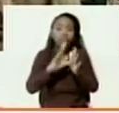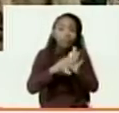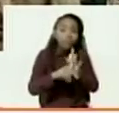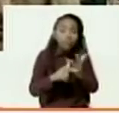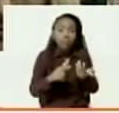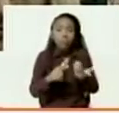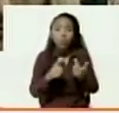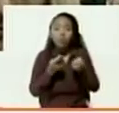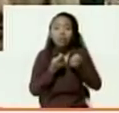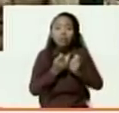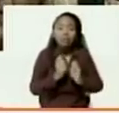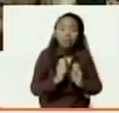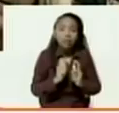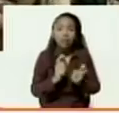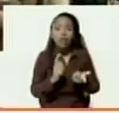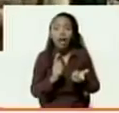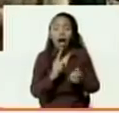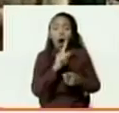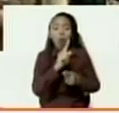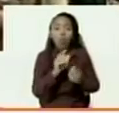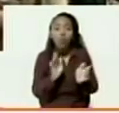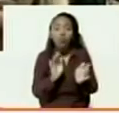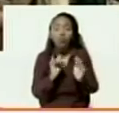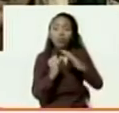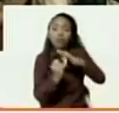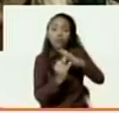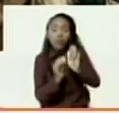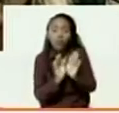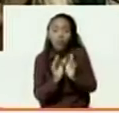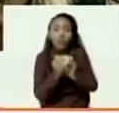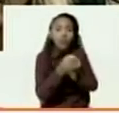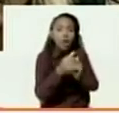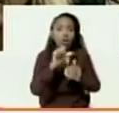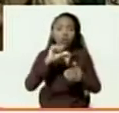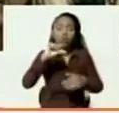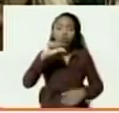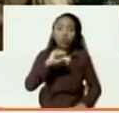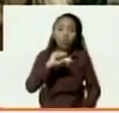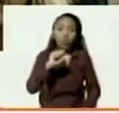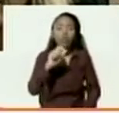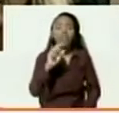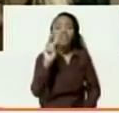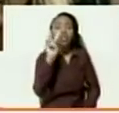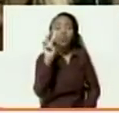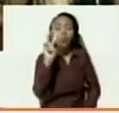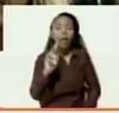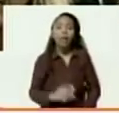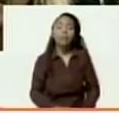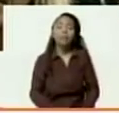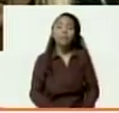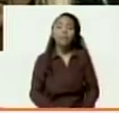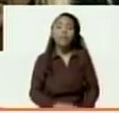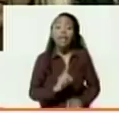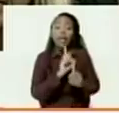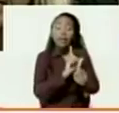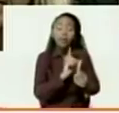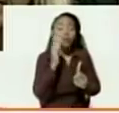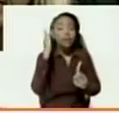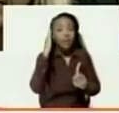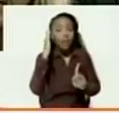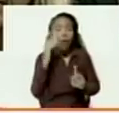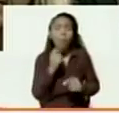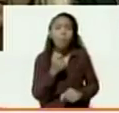un intento de asalto a un cuartel al sur de Venezuela. Eso por un lado. Y quisiera saber un poco sobre